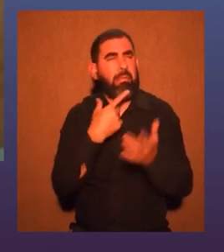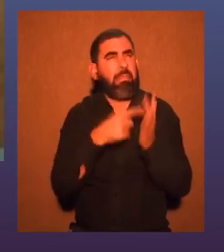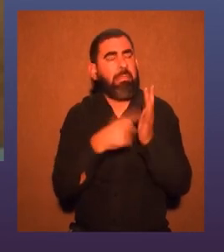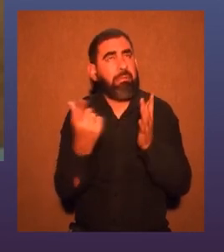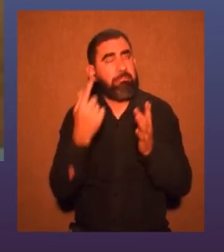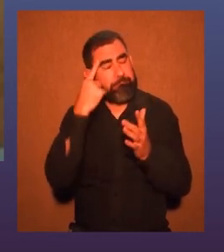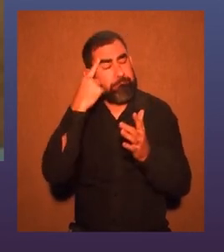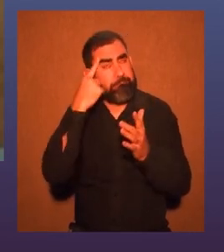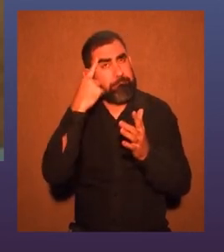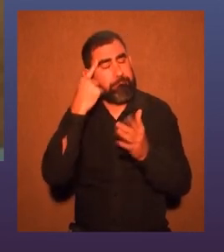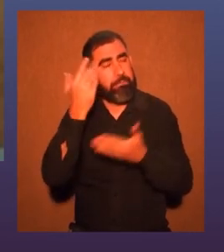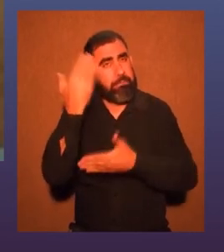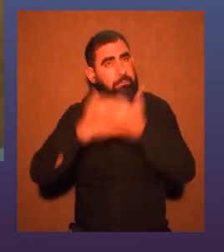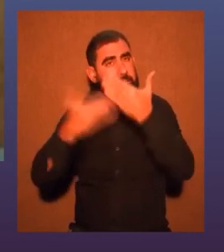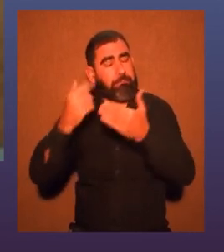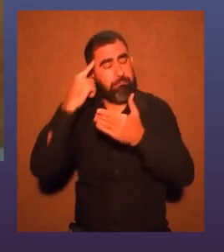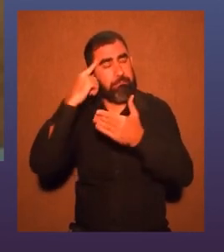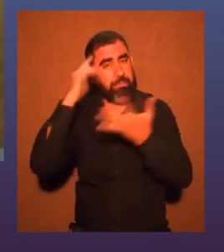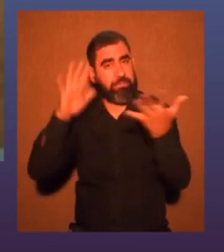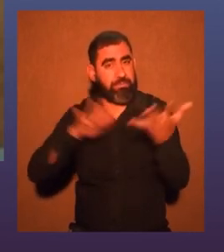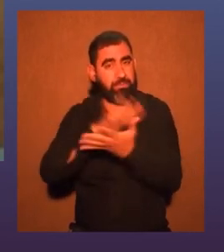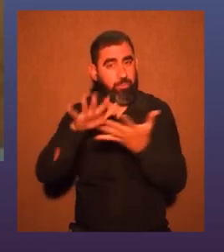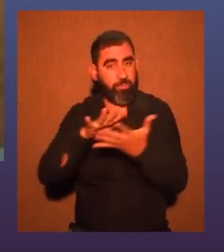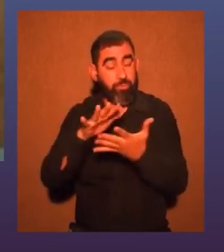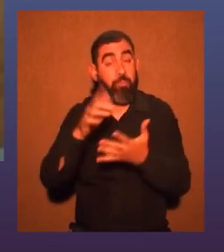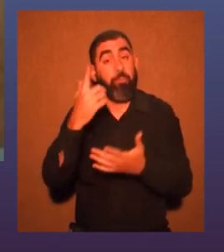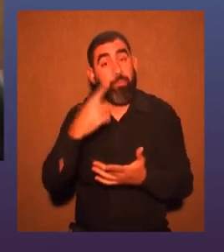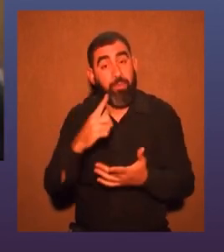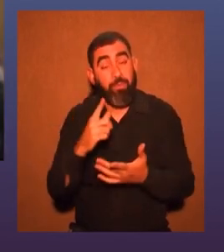puedes volver a ponerte en esa situación. Pero